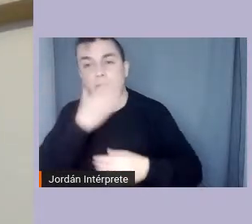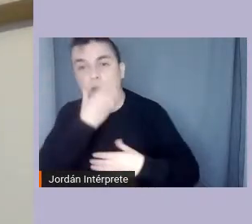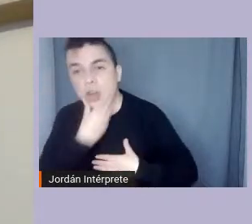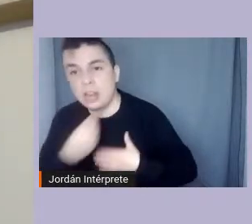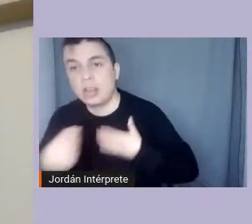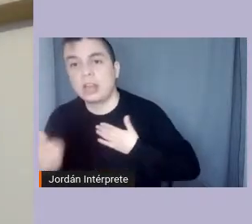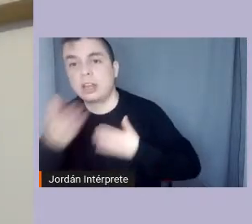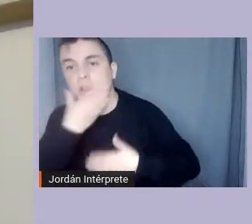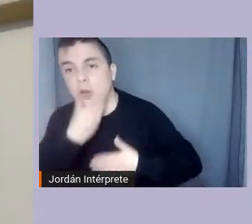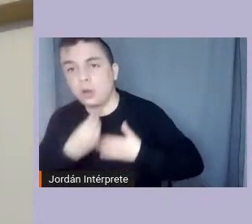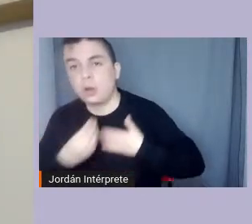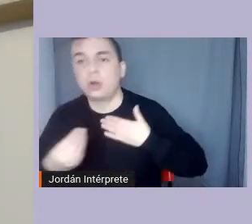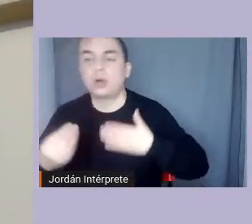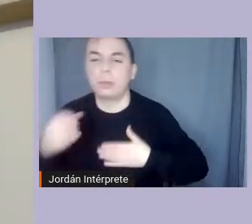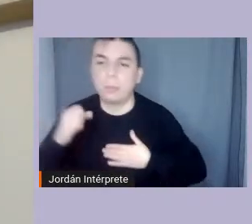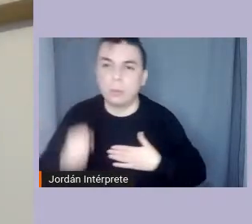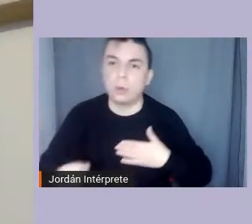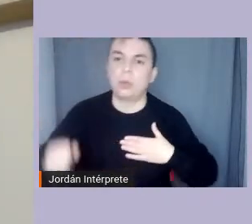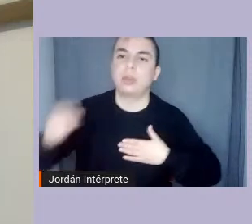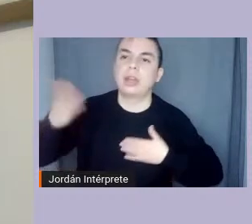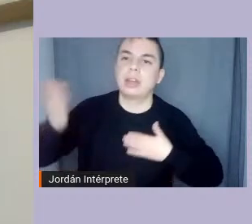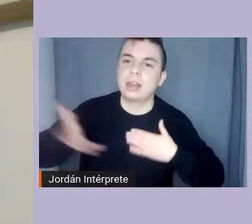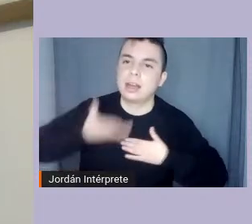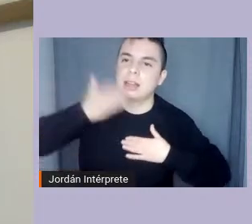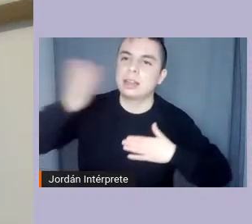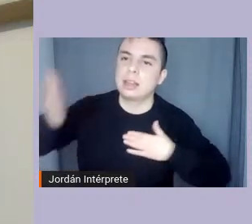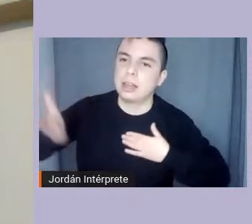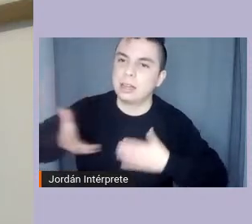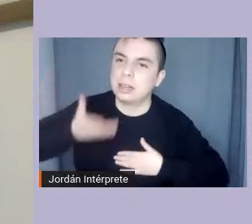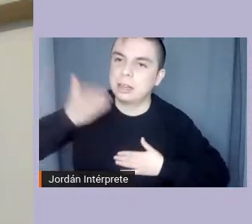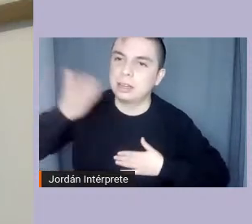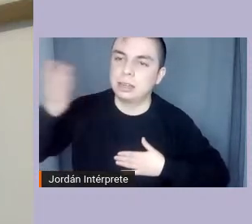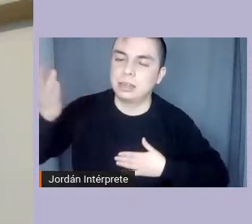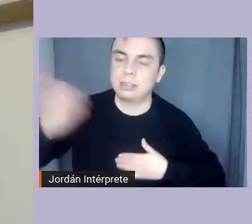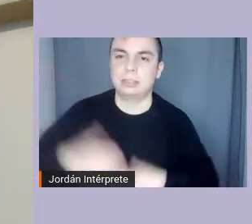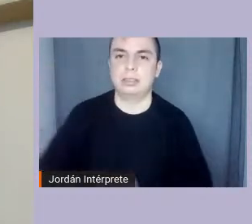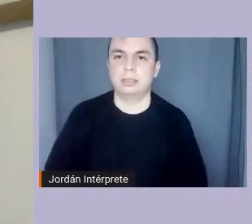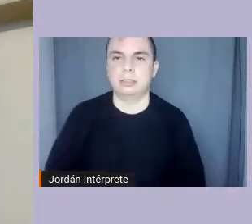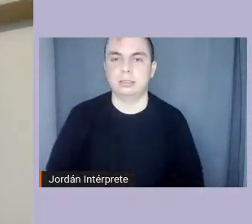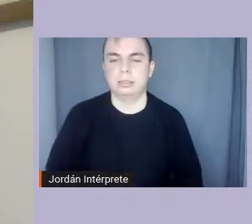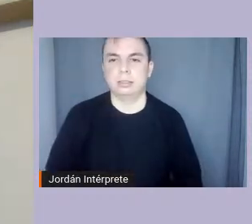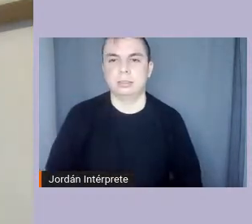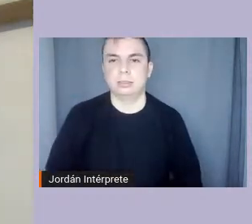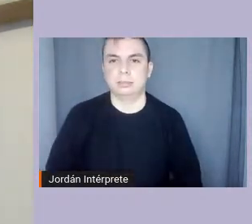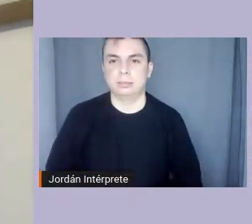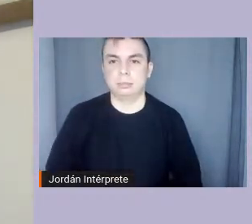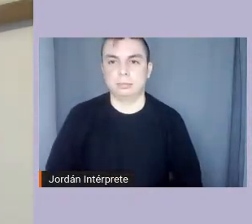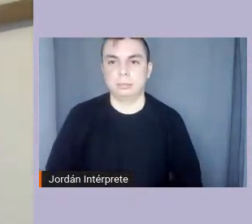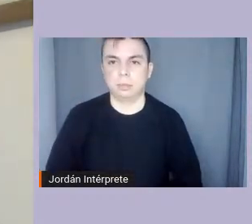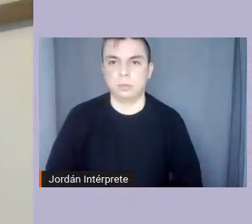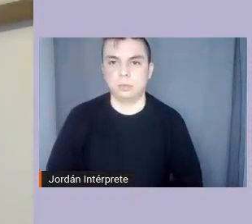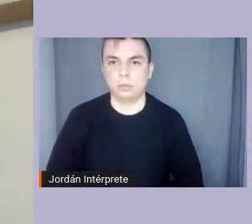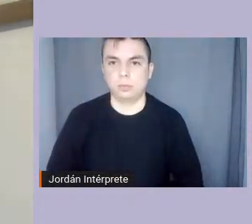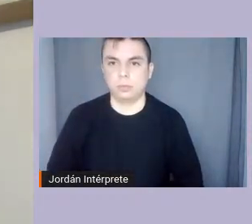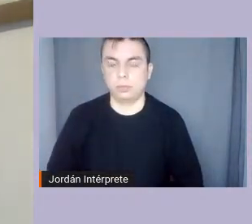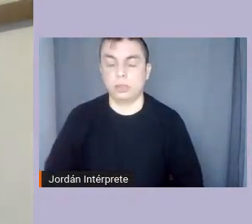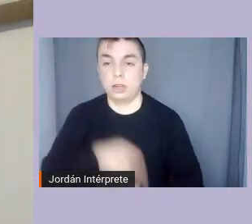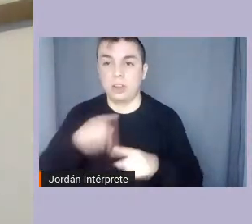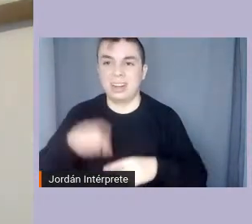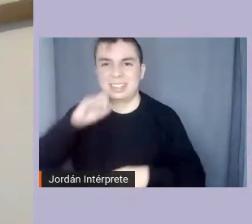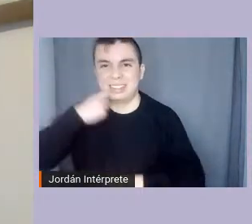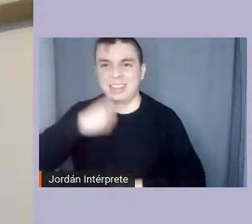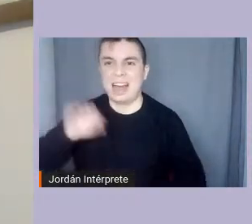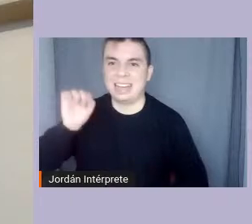más bonito que poder cantar. Vamos también con el acento.